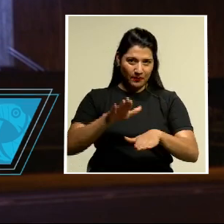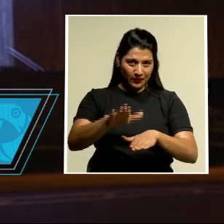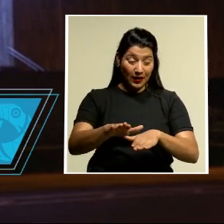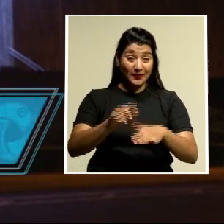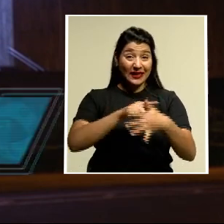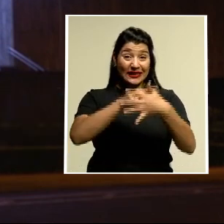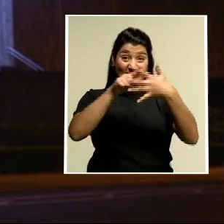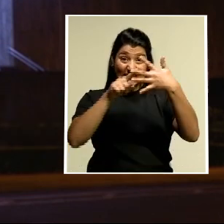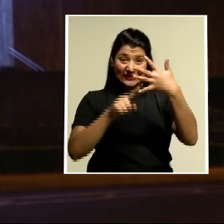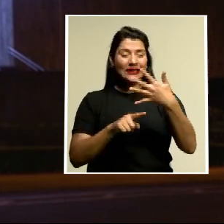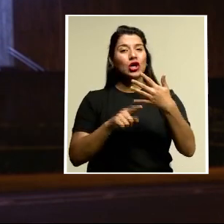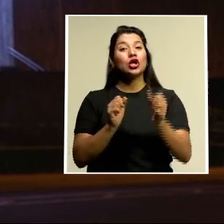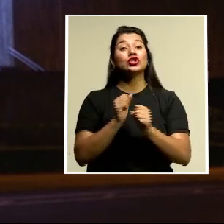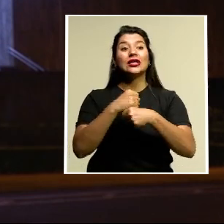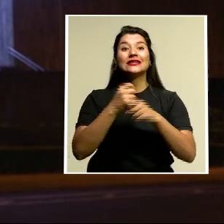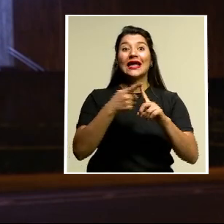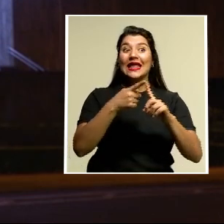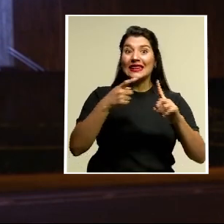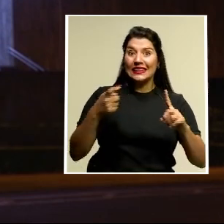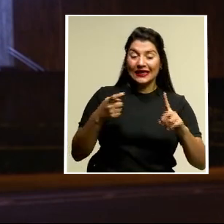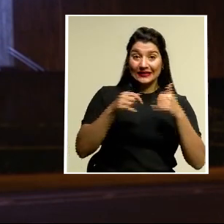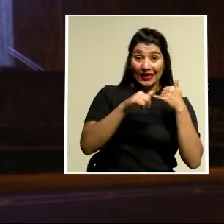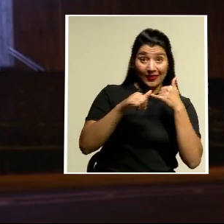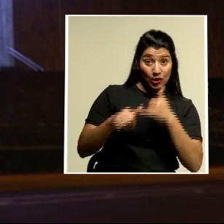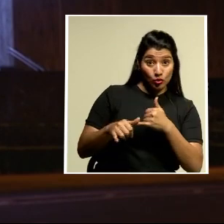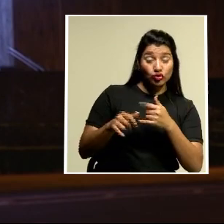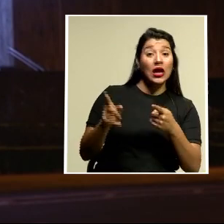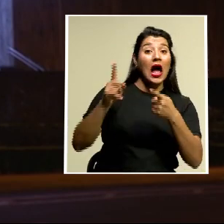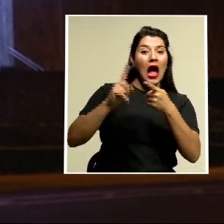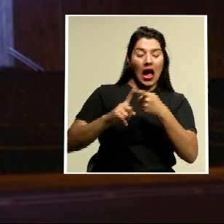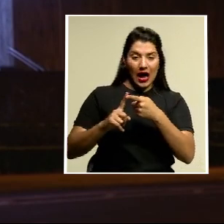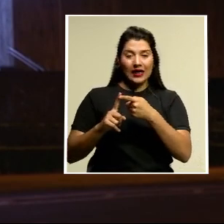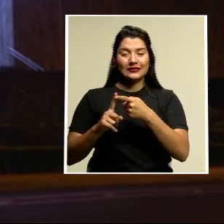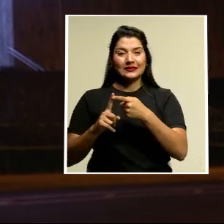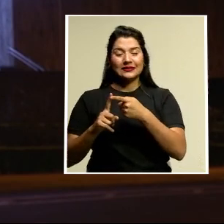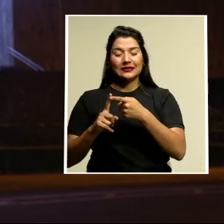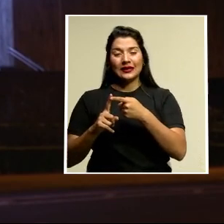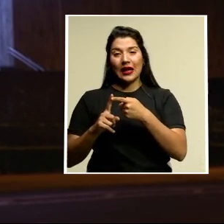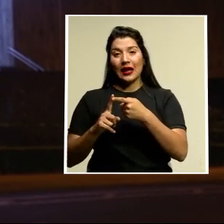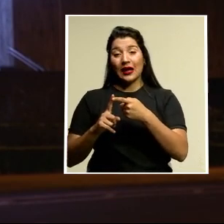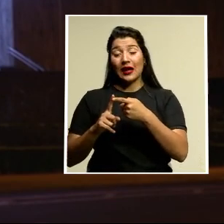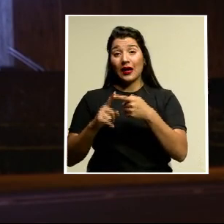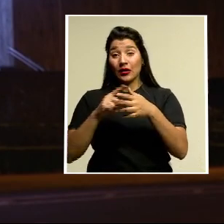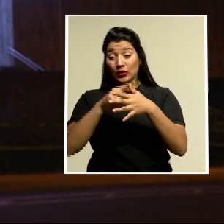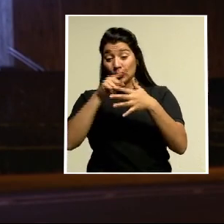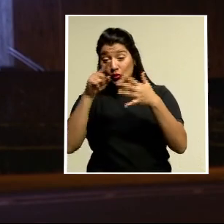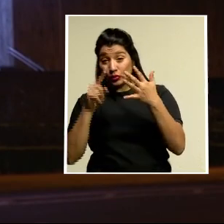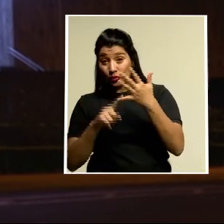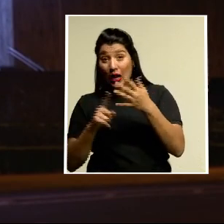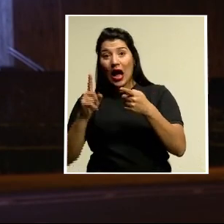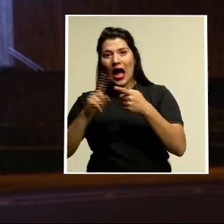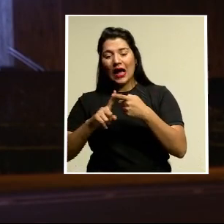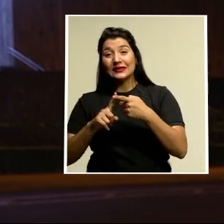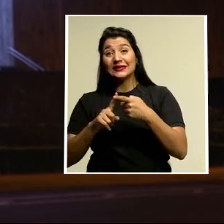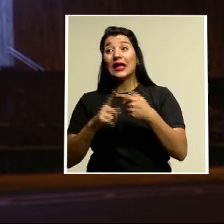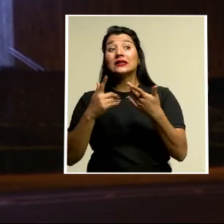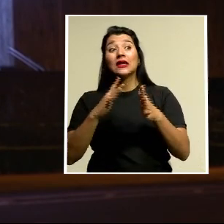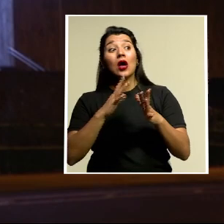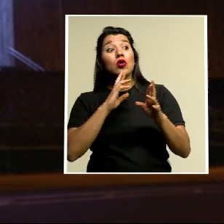La compra se ubica en 618 colones con 14 céntimos y la venta en 623 colones con 60